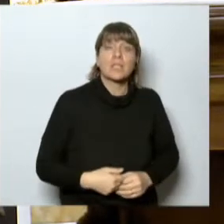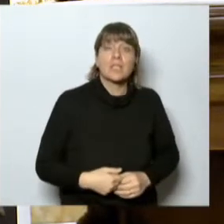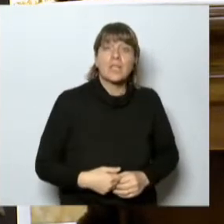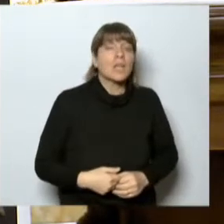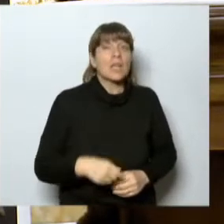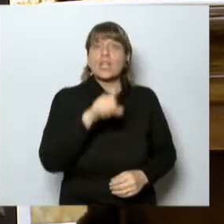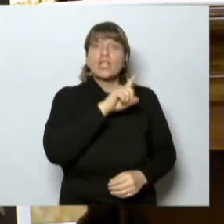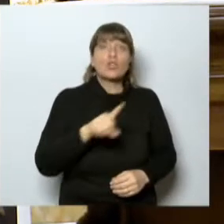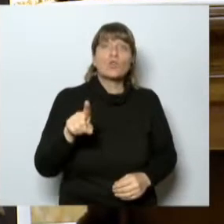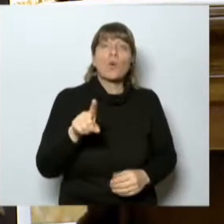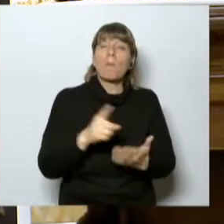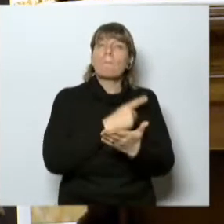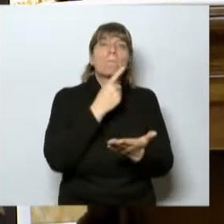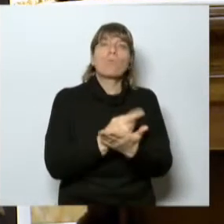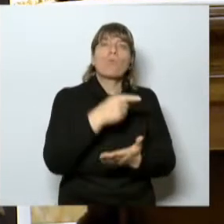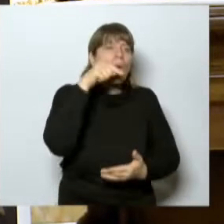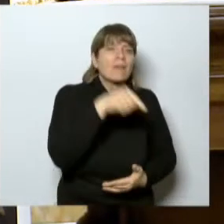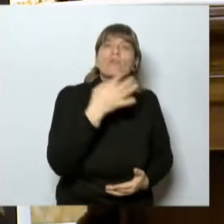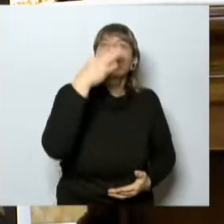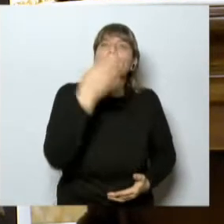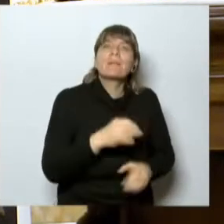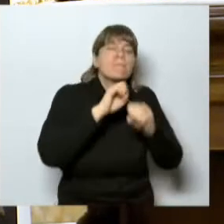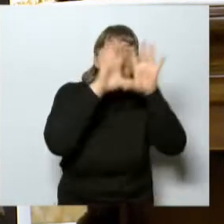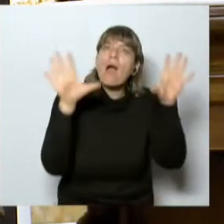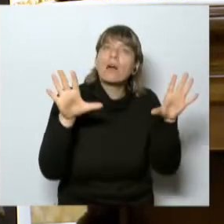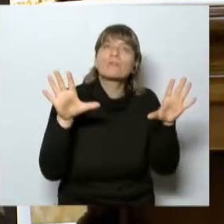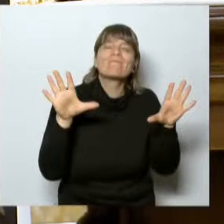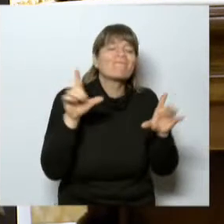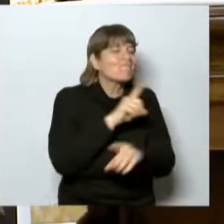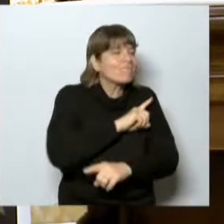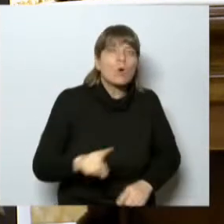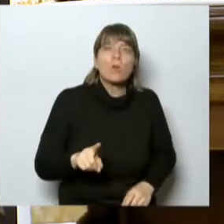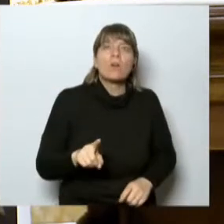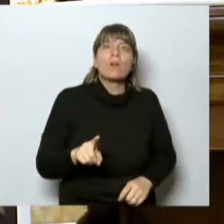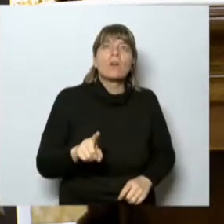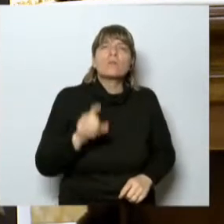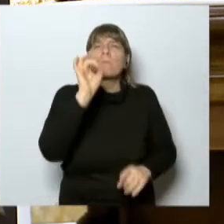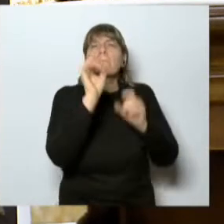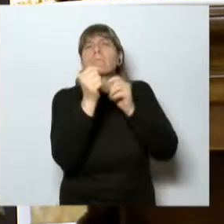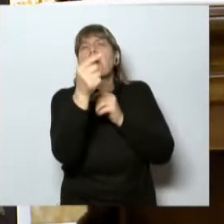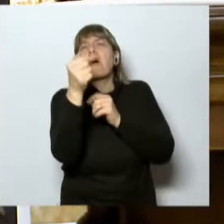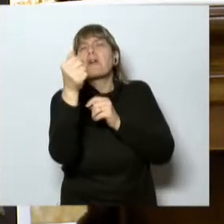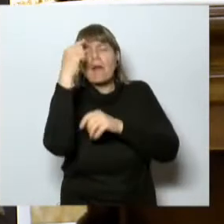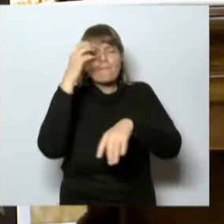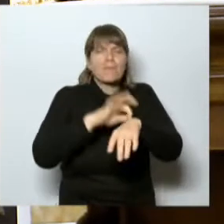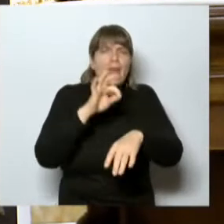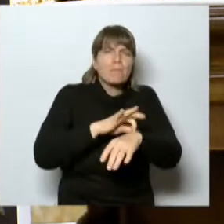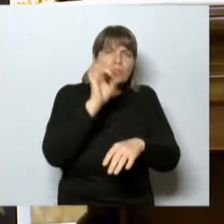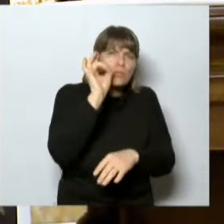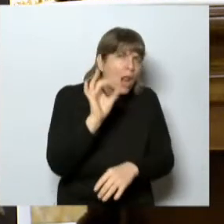Y no pudo hacer allí ningún milagro fuera de sanar unos pocos